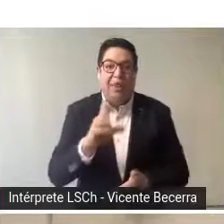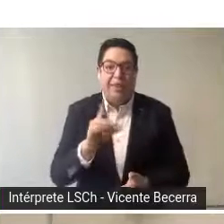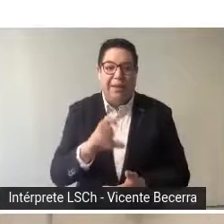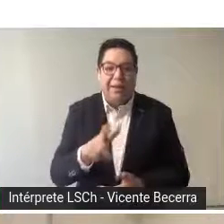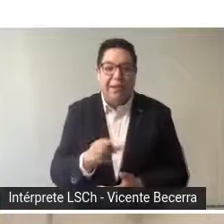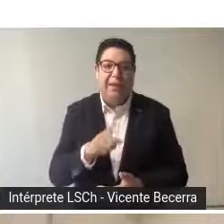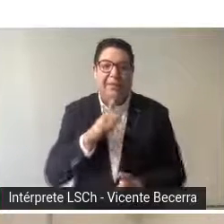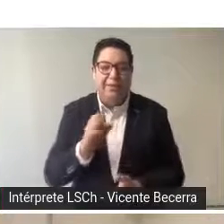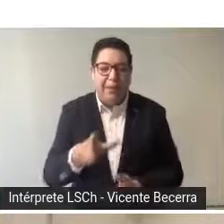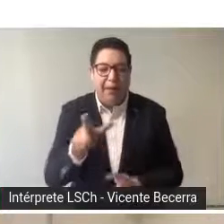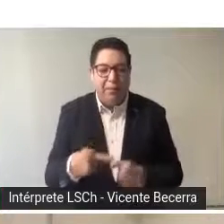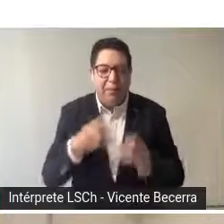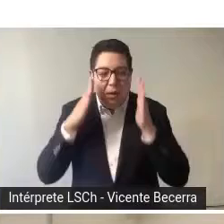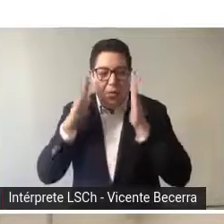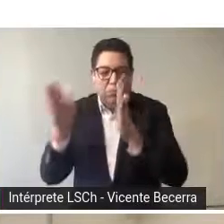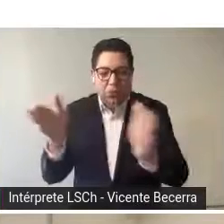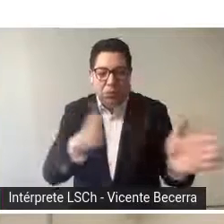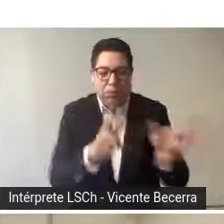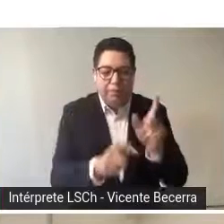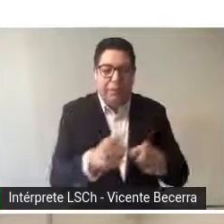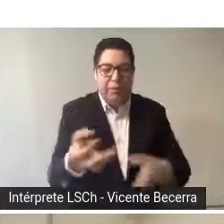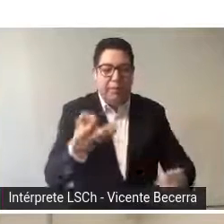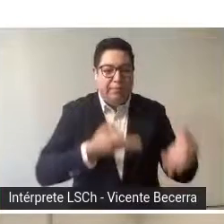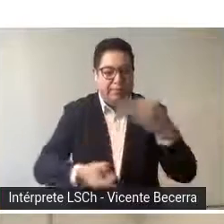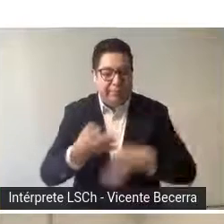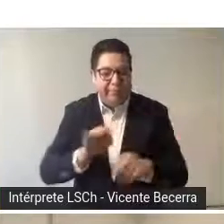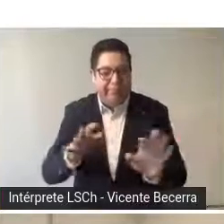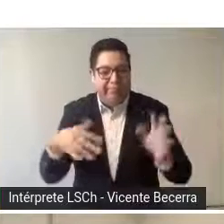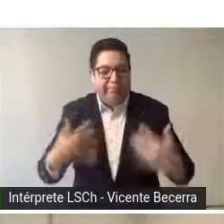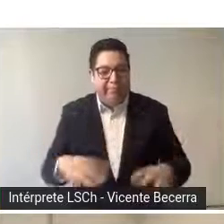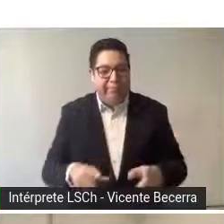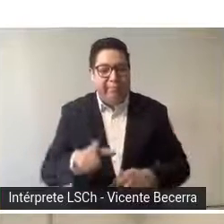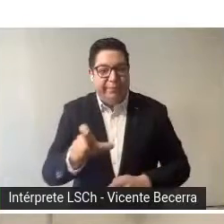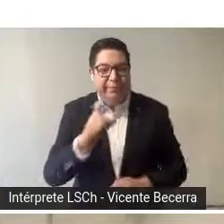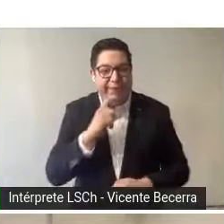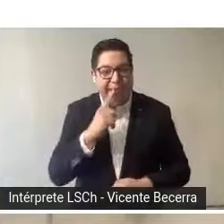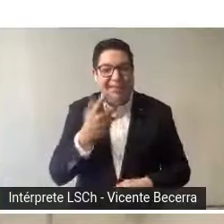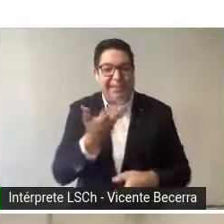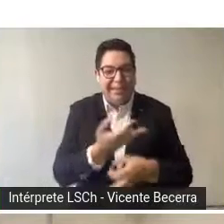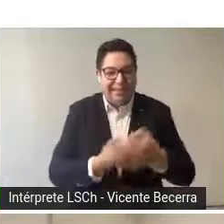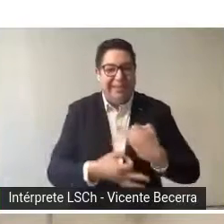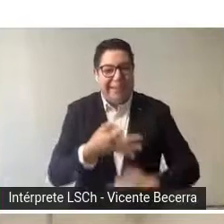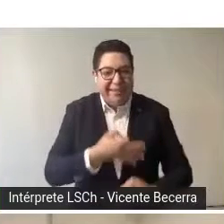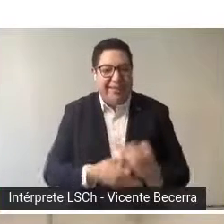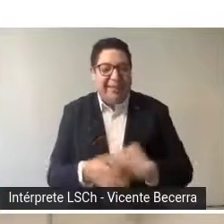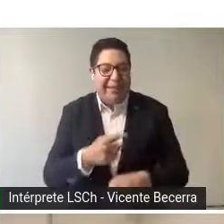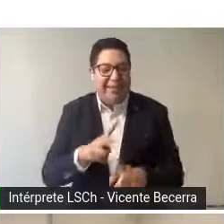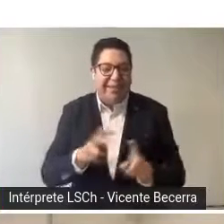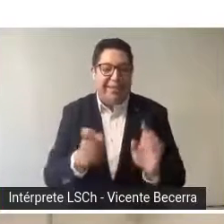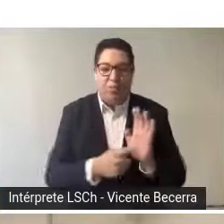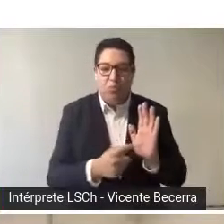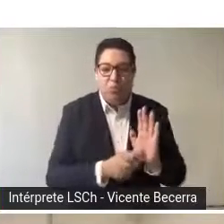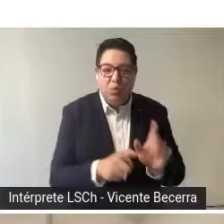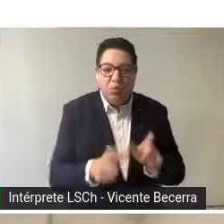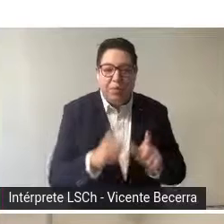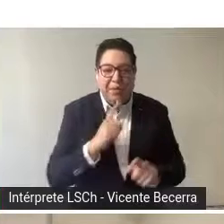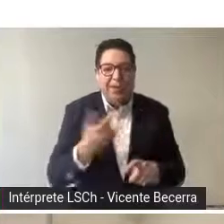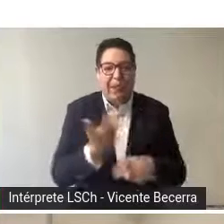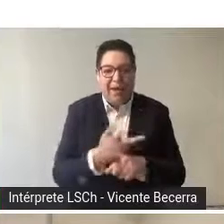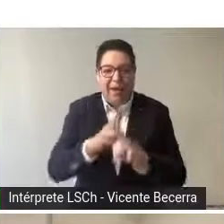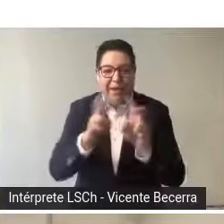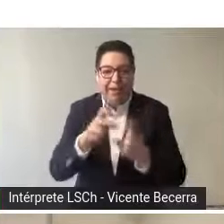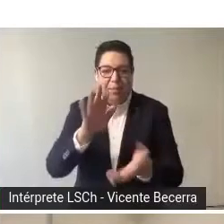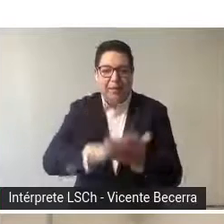donde pudimos escuchar a diferentes actores de distinta índole en las jornadas de escucha de